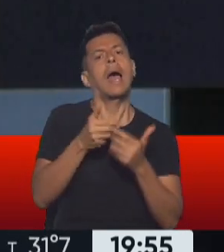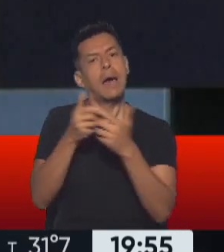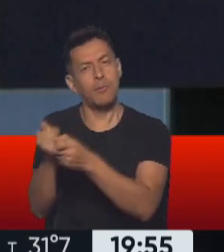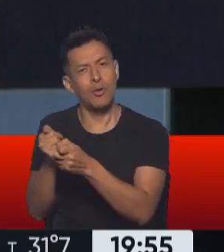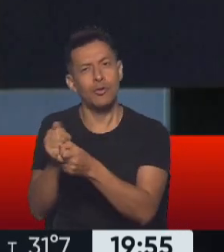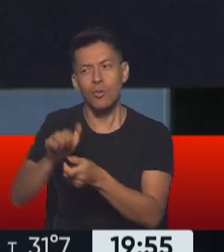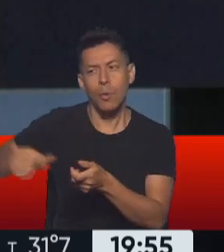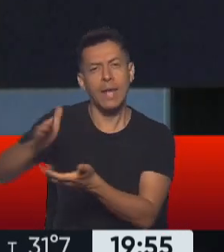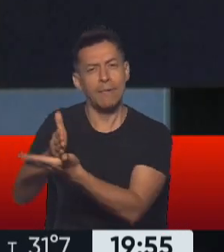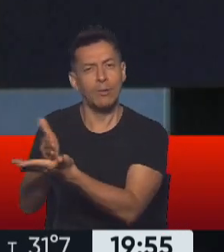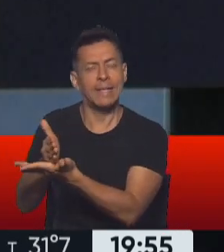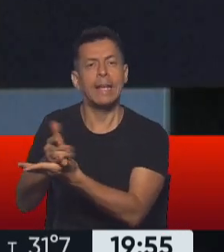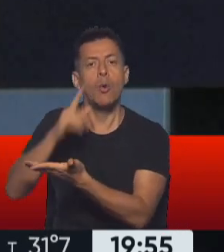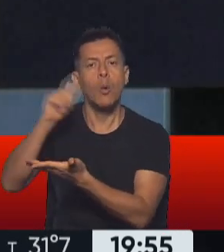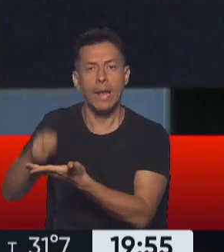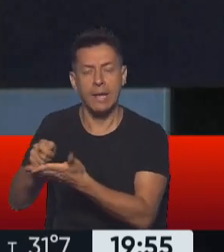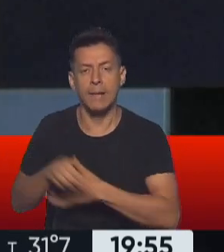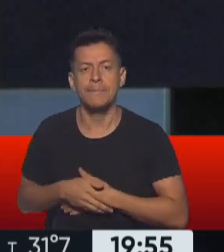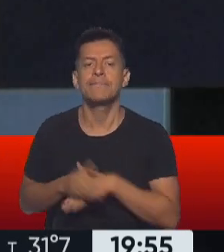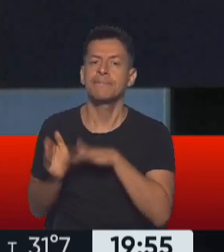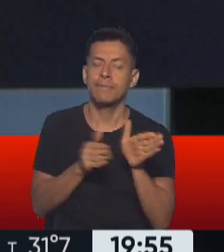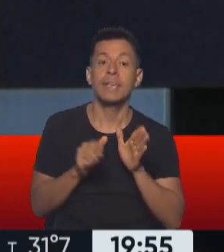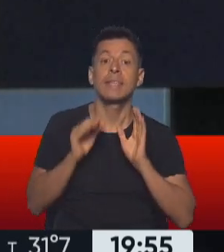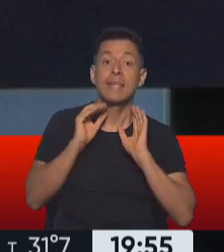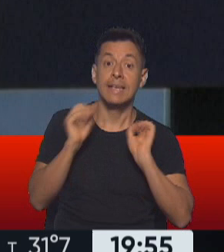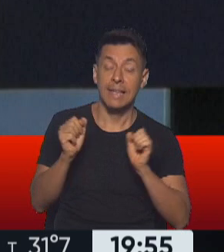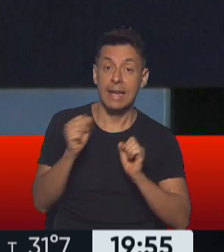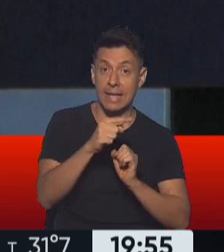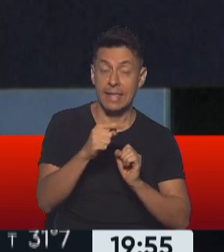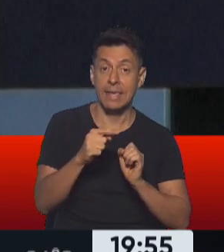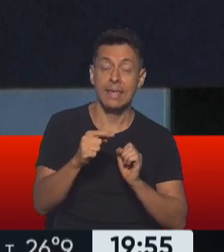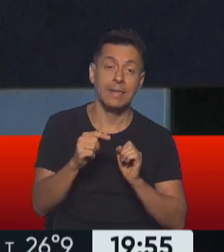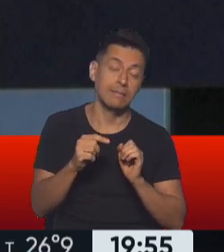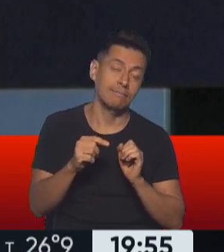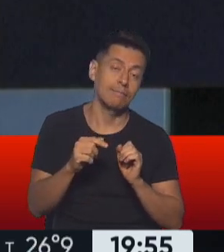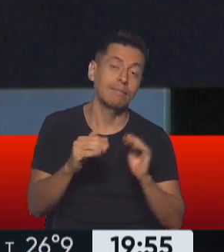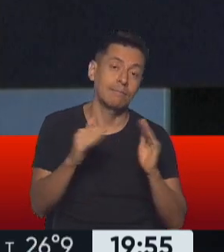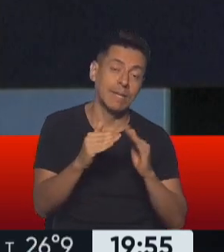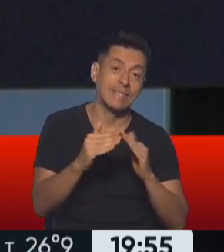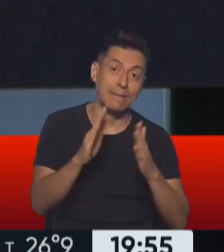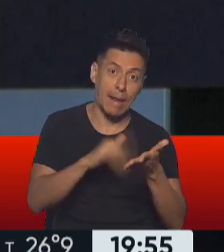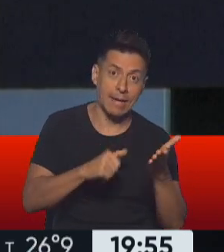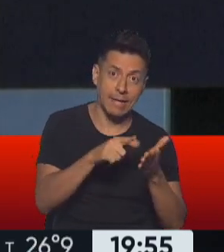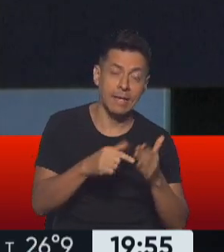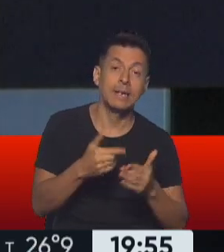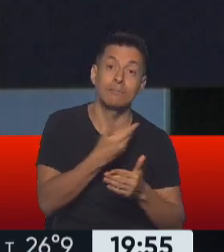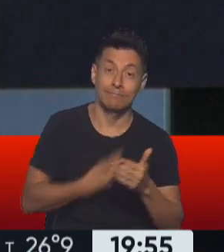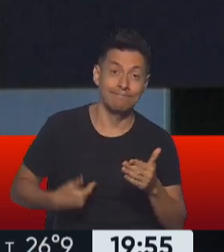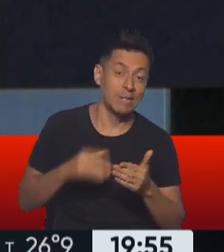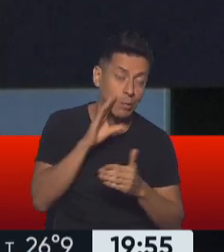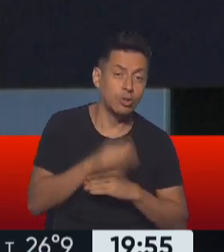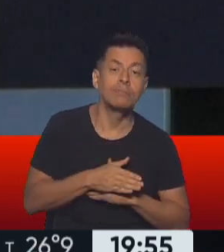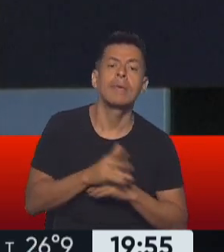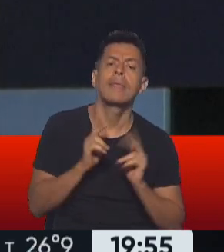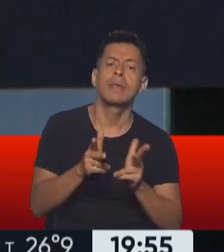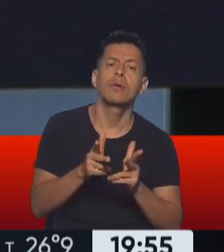conflicto por su parte la secretaria de prensa de la casa blanca dijo a periodistas que eeuu nunca ha descartado